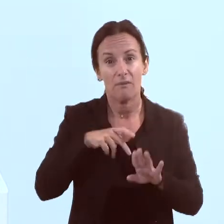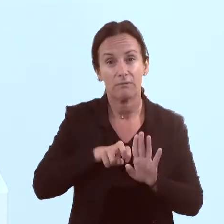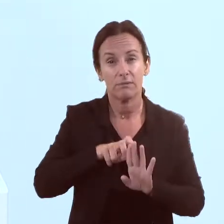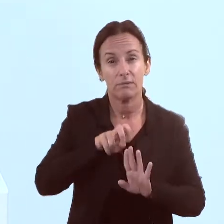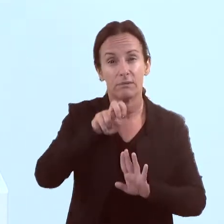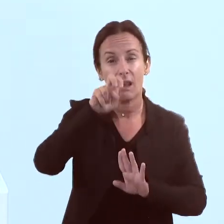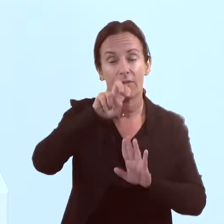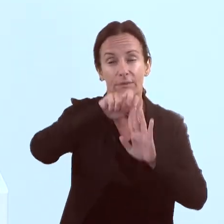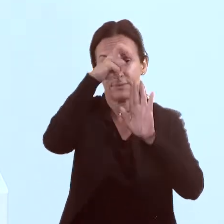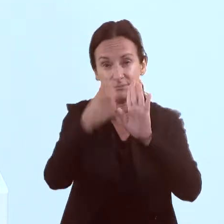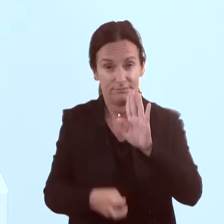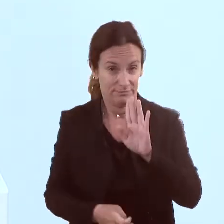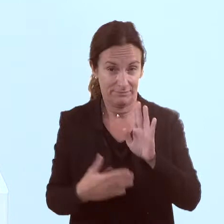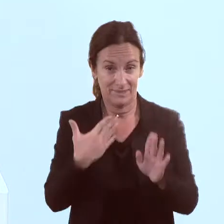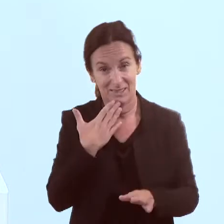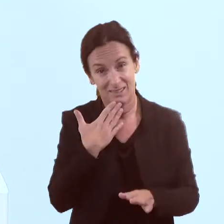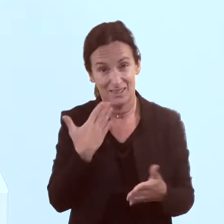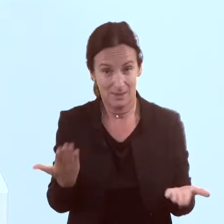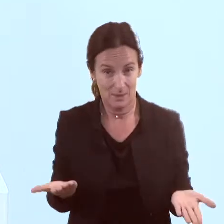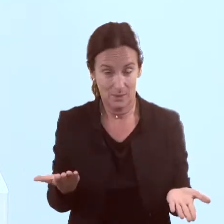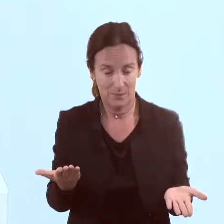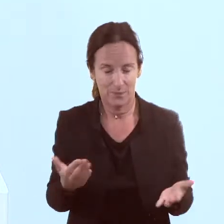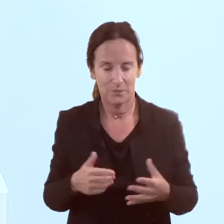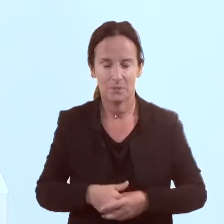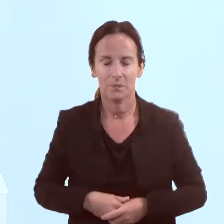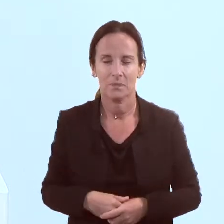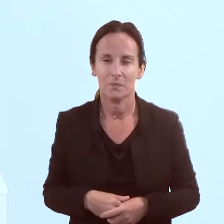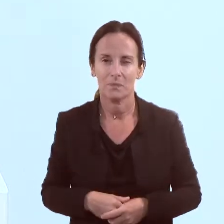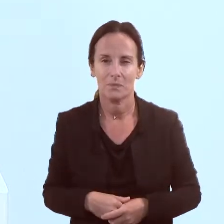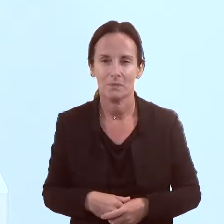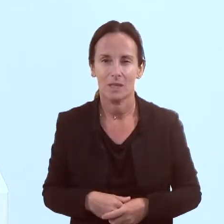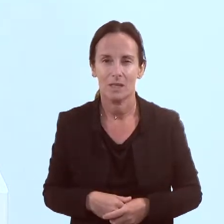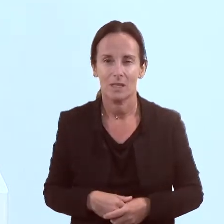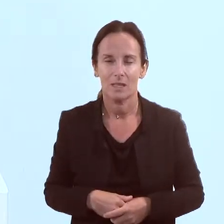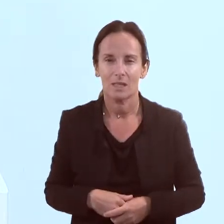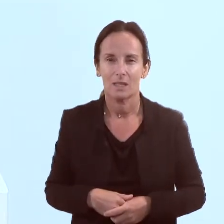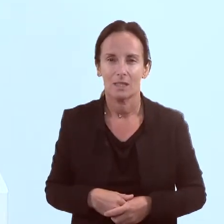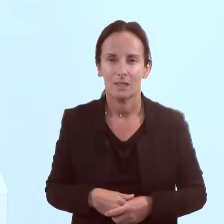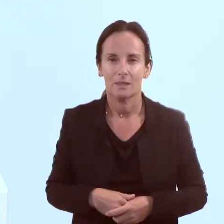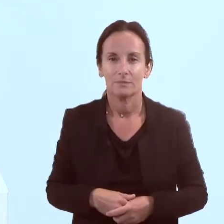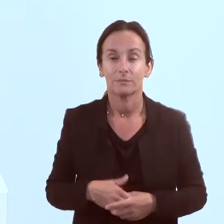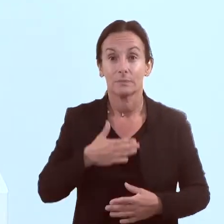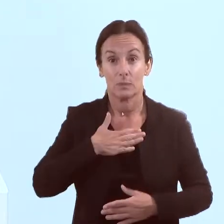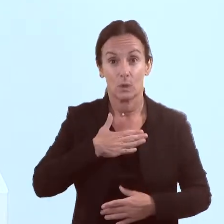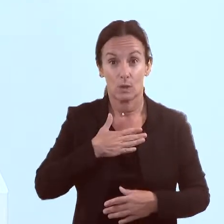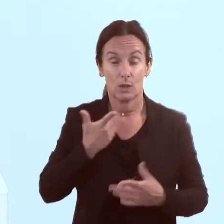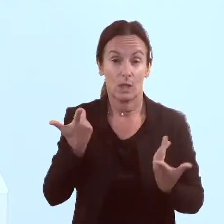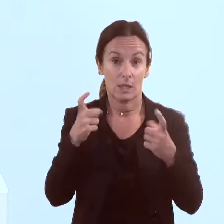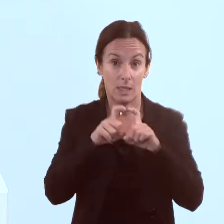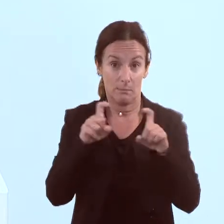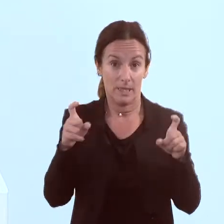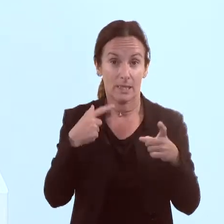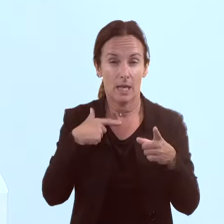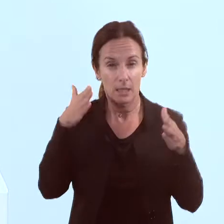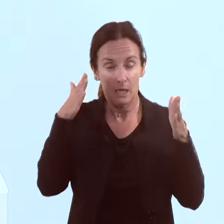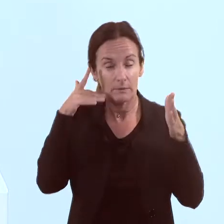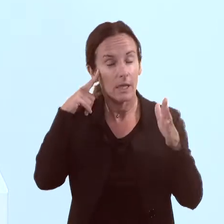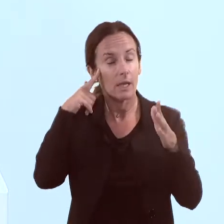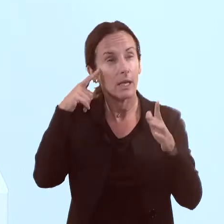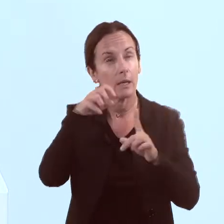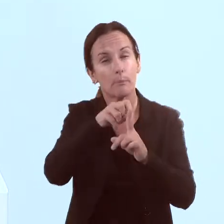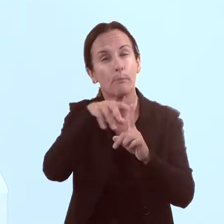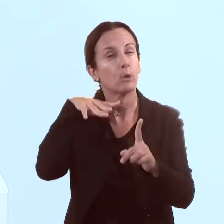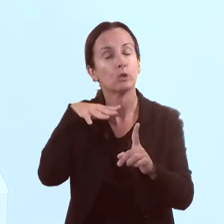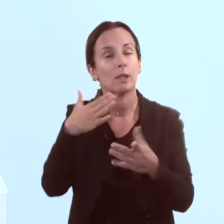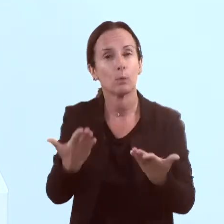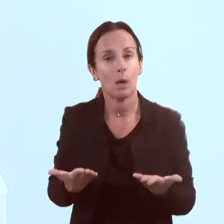desgracia. En el caso del enfoque que tenemos en la alianza de Hogar Sí y Provivienda, es que lo primero que tenemos que hacer